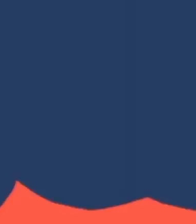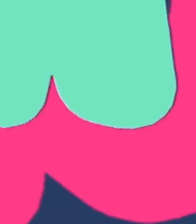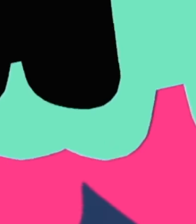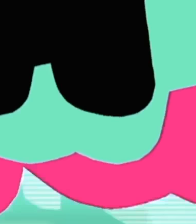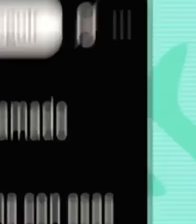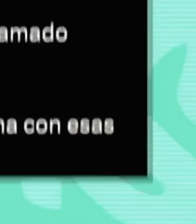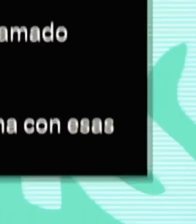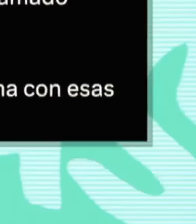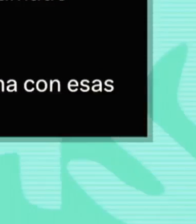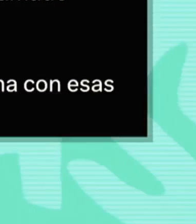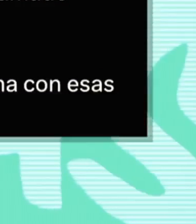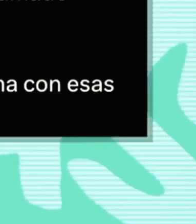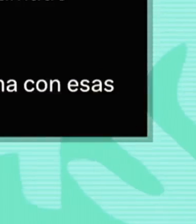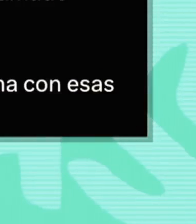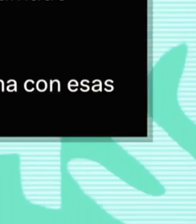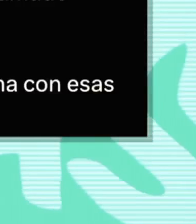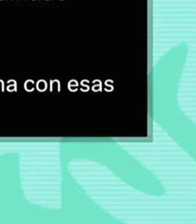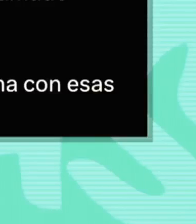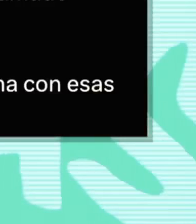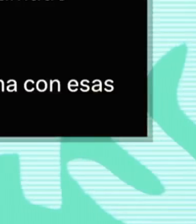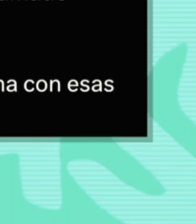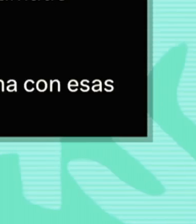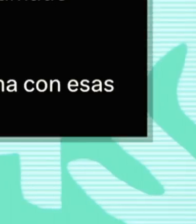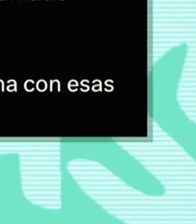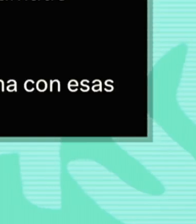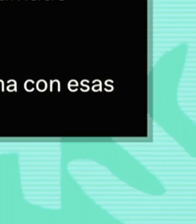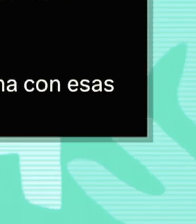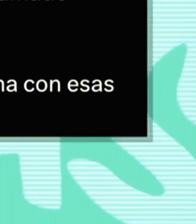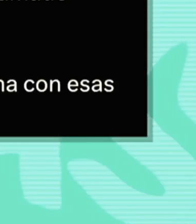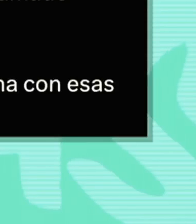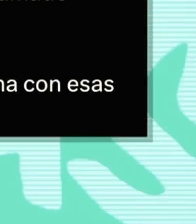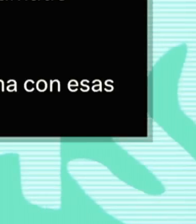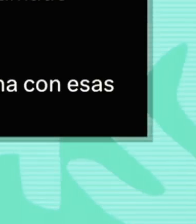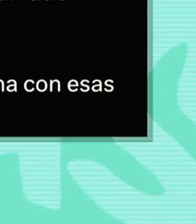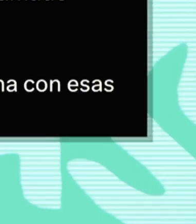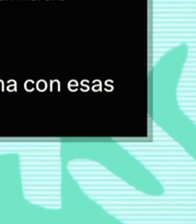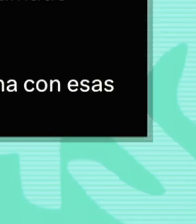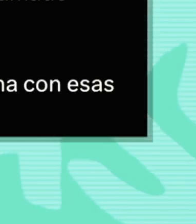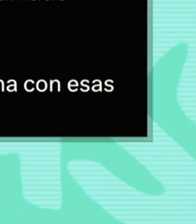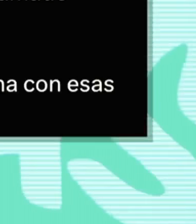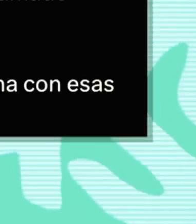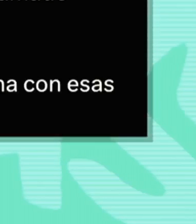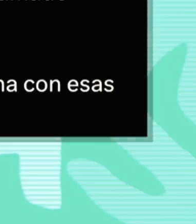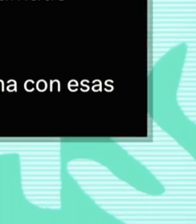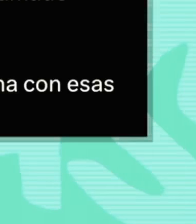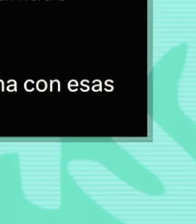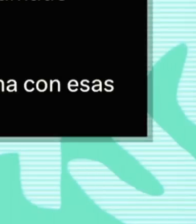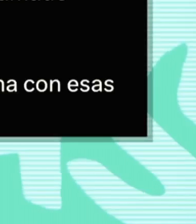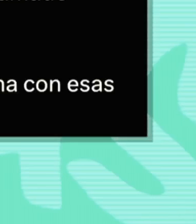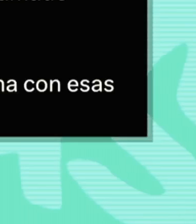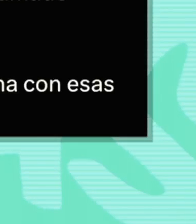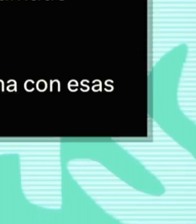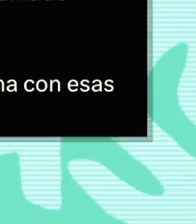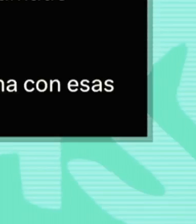años. ¡Mentira! La Secretaría del Bienestar informó que el supuesto programa Mujeres Bienestar es falso y detalló que no existe un programa